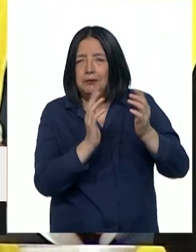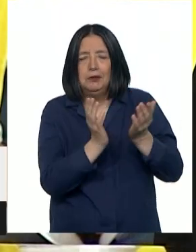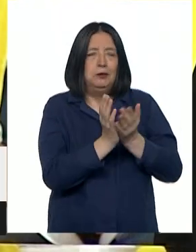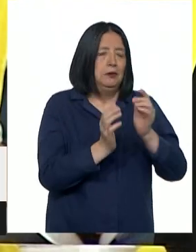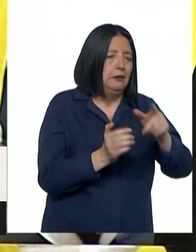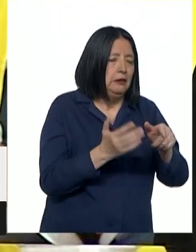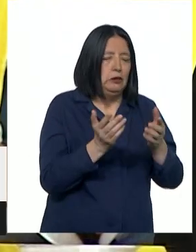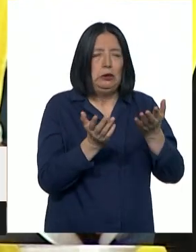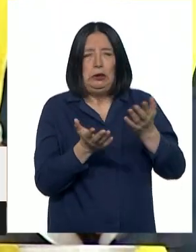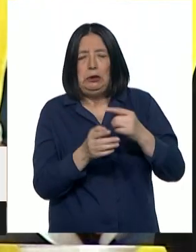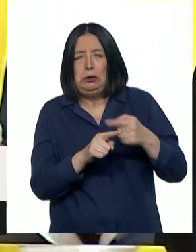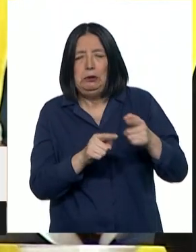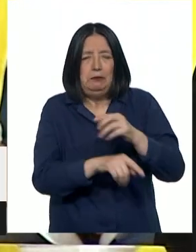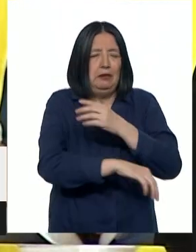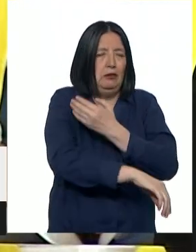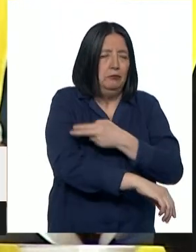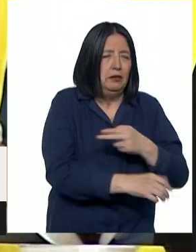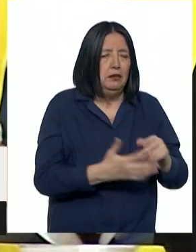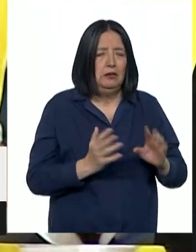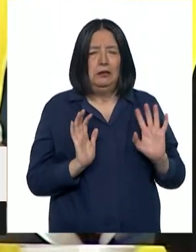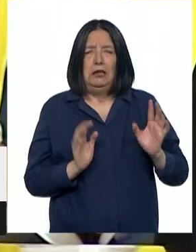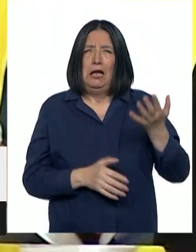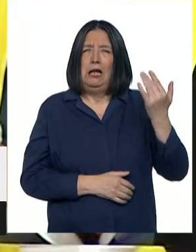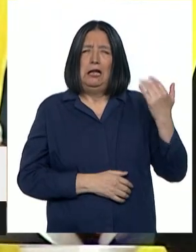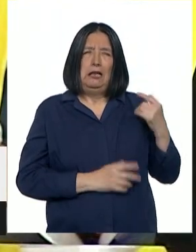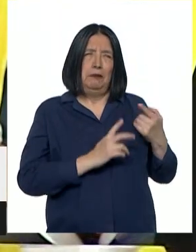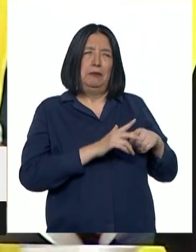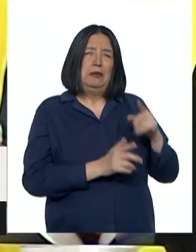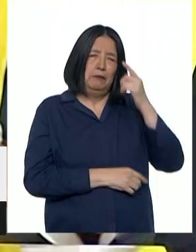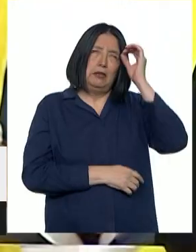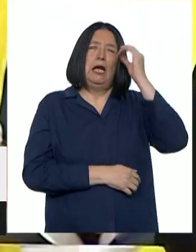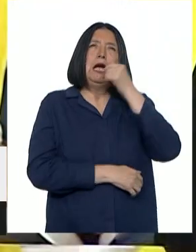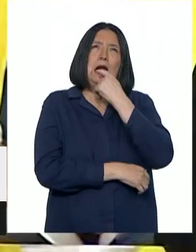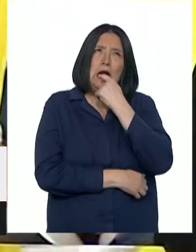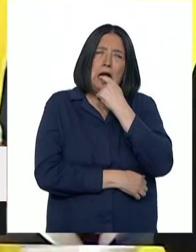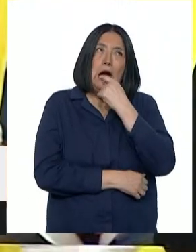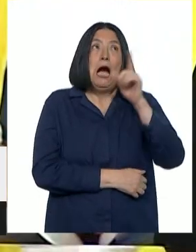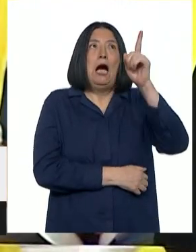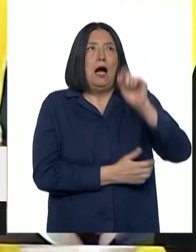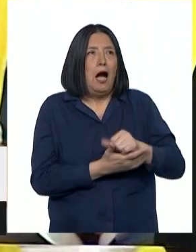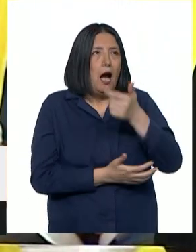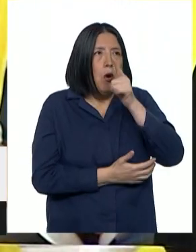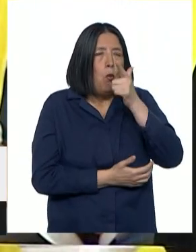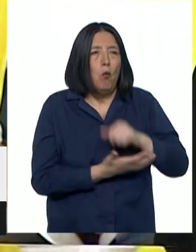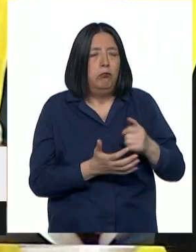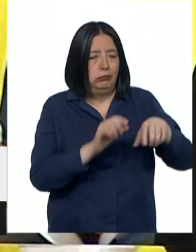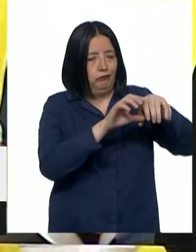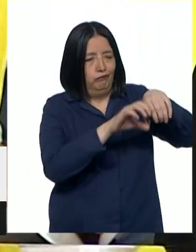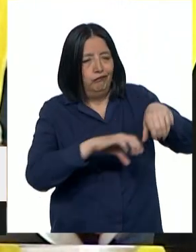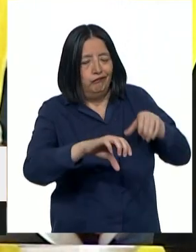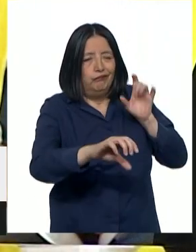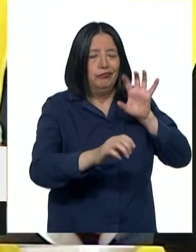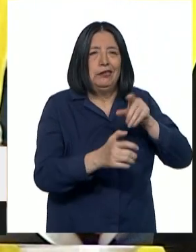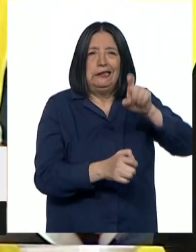Desde el minuto cero no nos hemos puesto a pensar más que en sanear agua y desagüe.